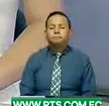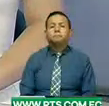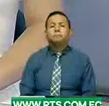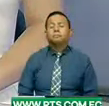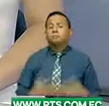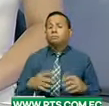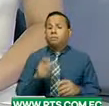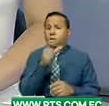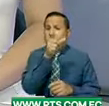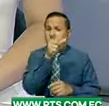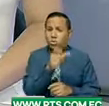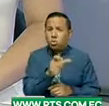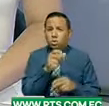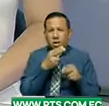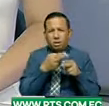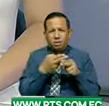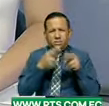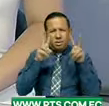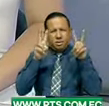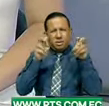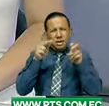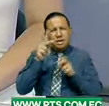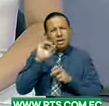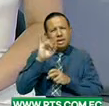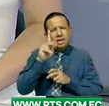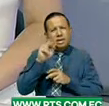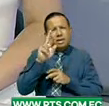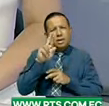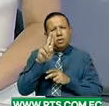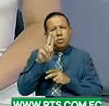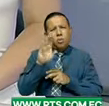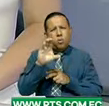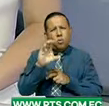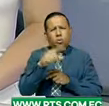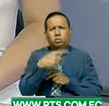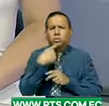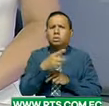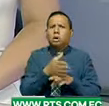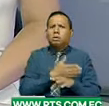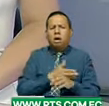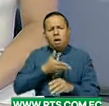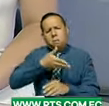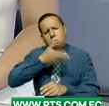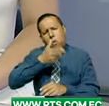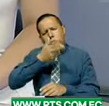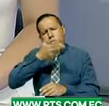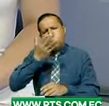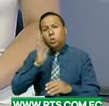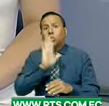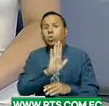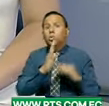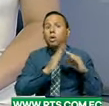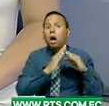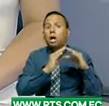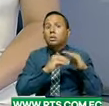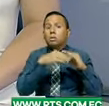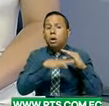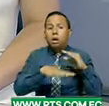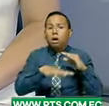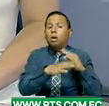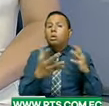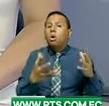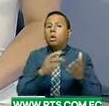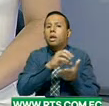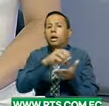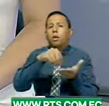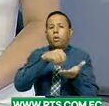Un ciudadano conocido con el alias de Kikiriku fue asesinado al estilo sicariato en el portal de su vivienda en Machala, provincia de El